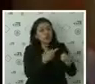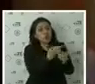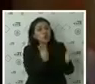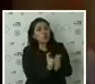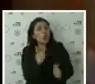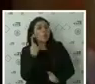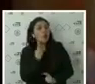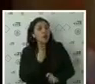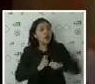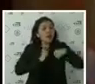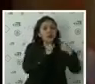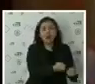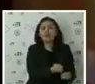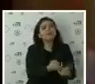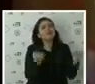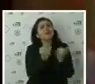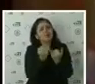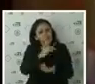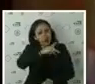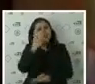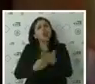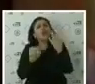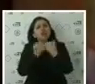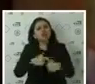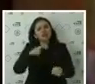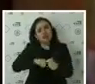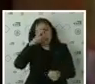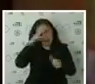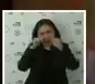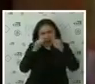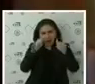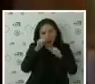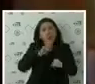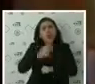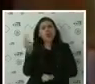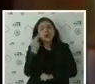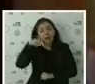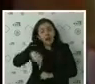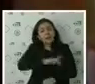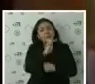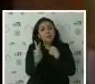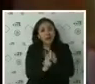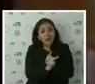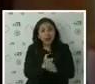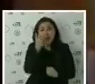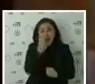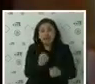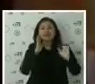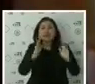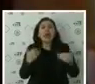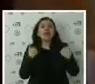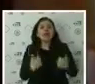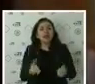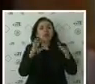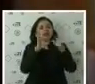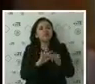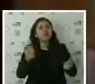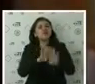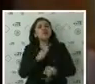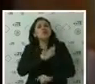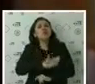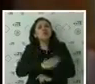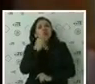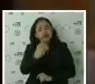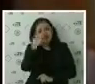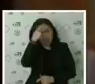partidos políticos, sino también a programas sociales que atiendan las necesidades del país. A partir de esto tendremos que hablar de esa democracia